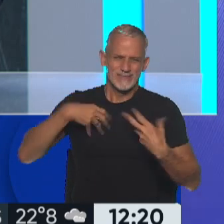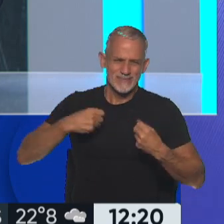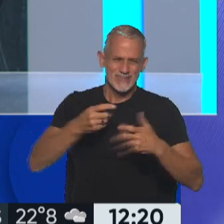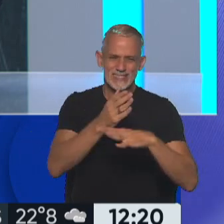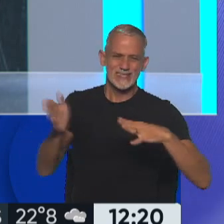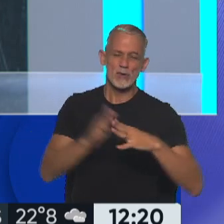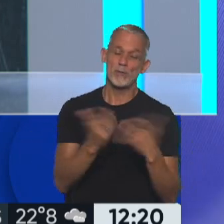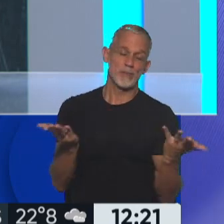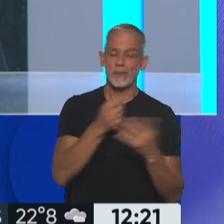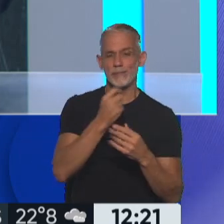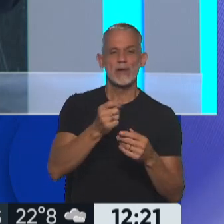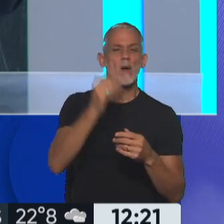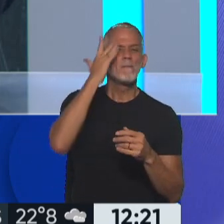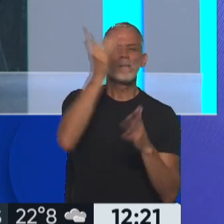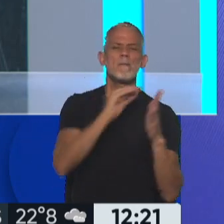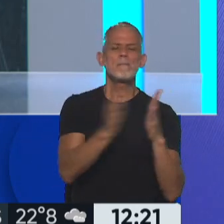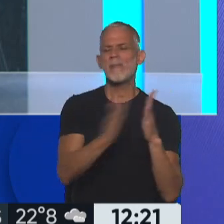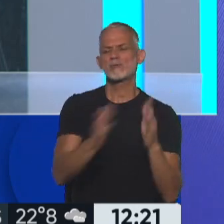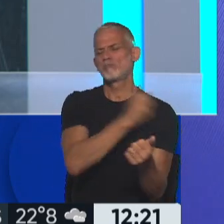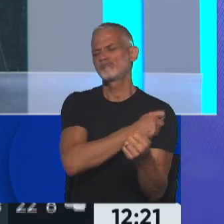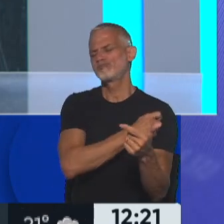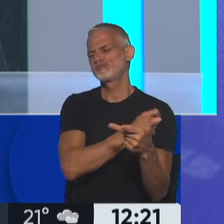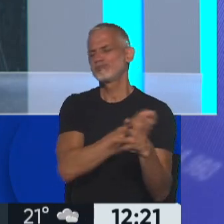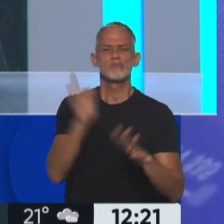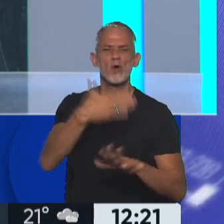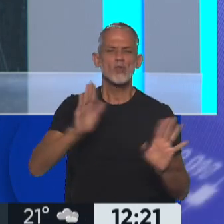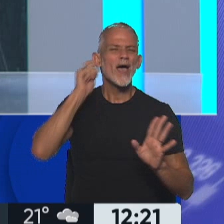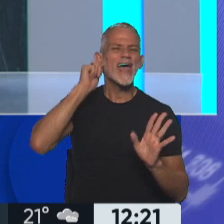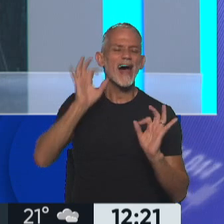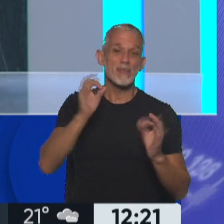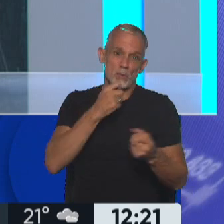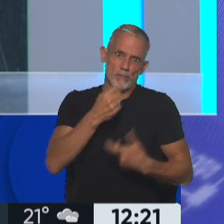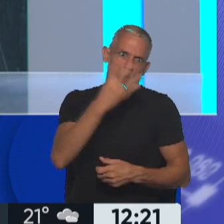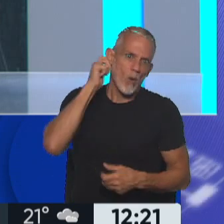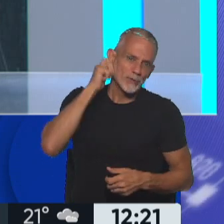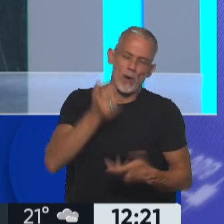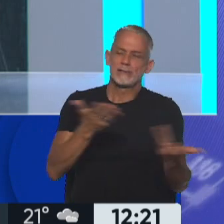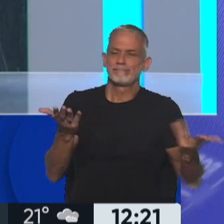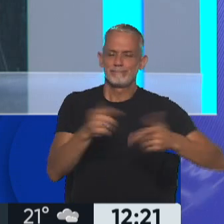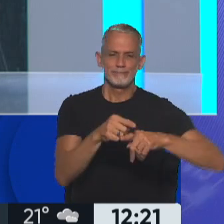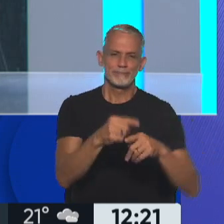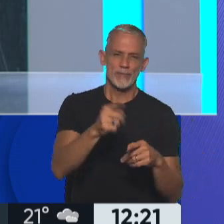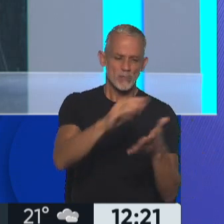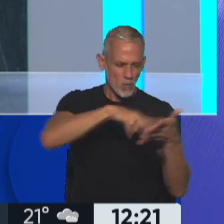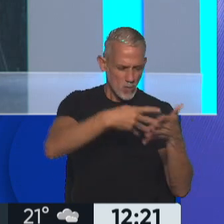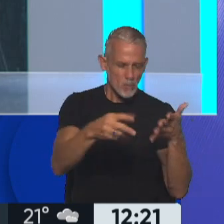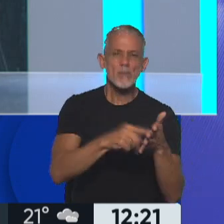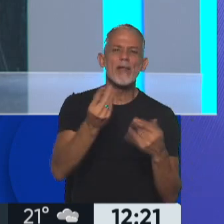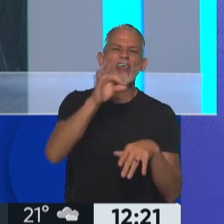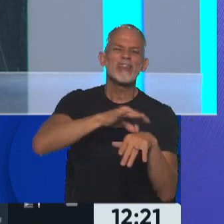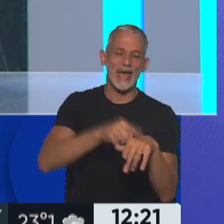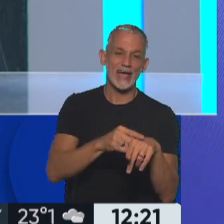todos los meses de marzo vacuna a todas las personas que cumplen la edad, por ejemplo 4 años, en la cual entran en riesgo de tener dengue. Y